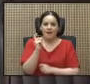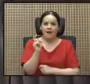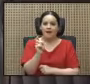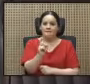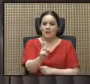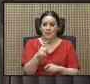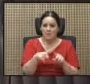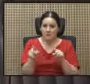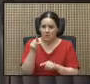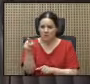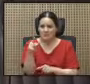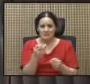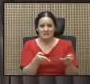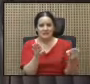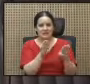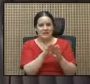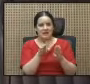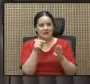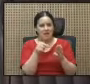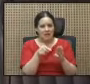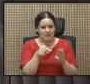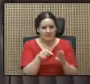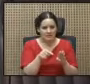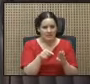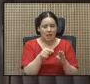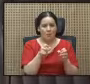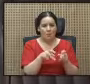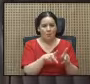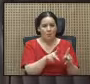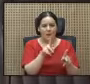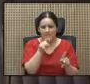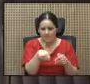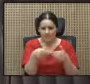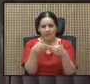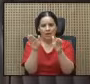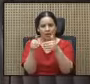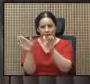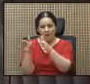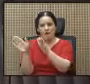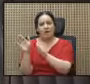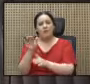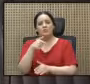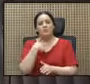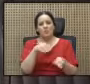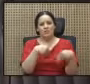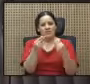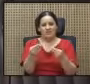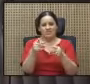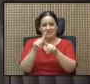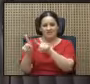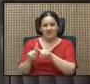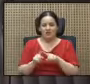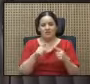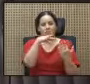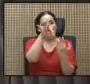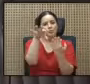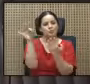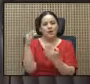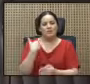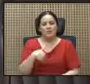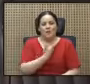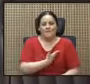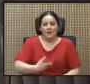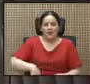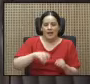usted cierra una puerta, deben abrirse más. Y yo ofrecí diferentes opciones al señor presidente de reactivación económica para